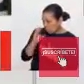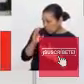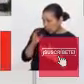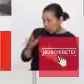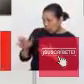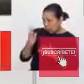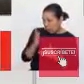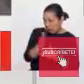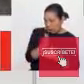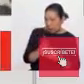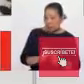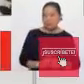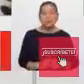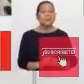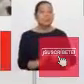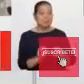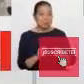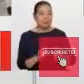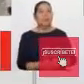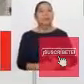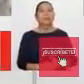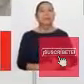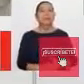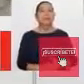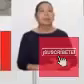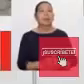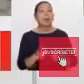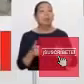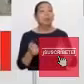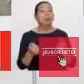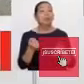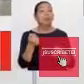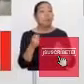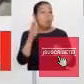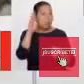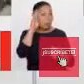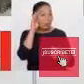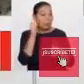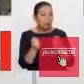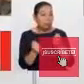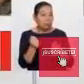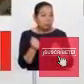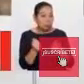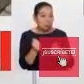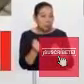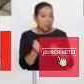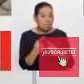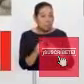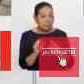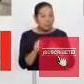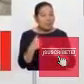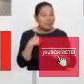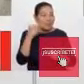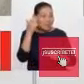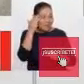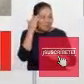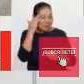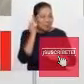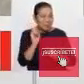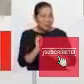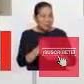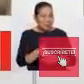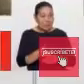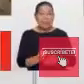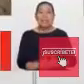cada secuestrador. Hemos realizado patrullaje permanente. Por nuestro expertise, nosotros sabíamos de que si nosotros ejercíamos